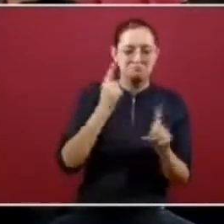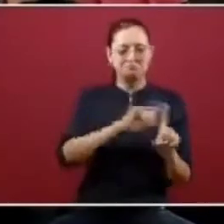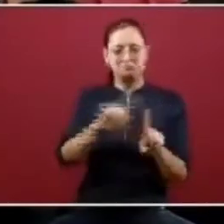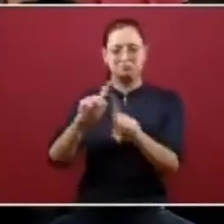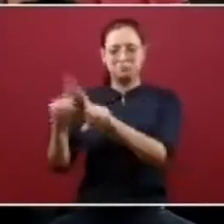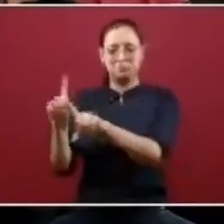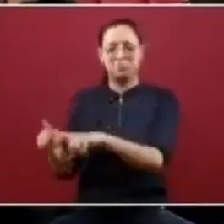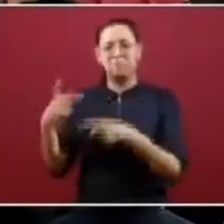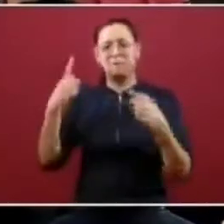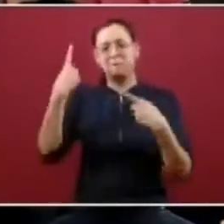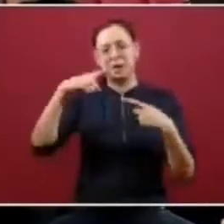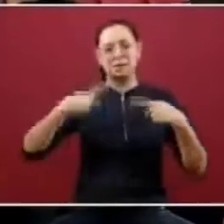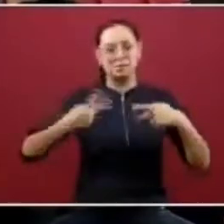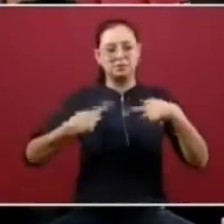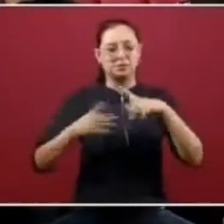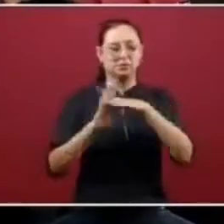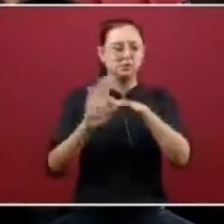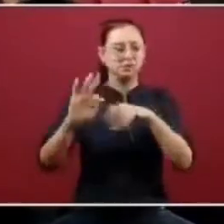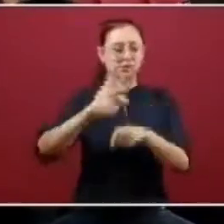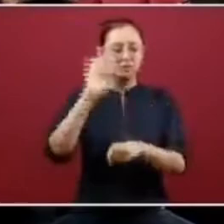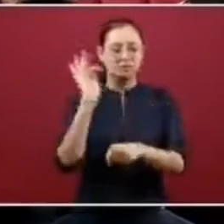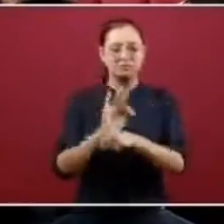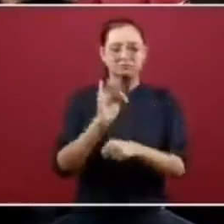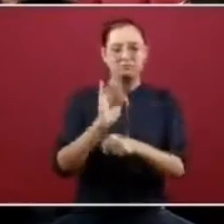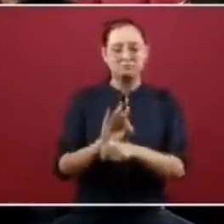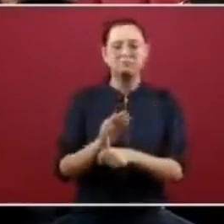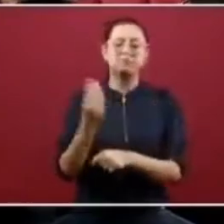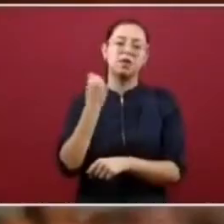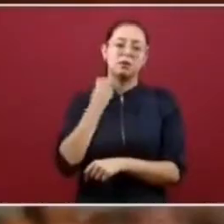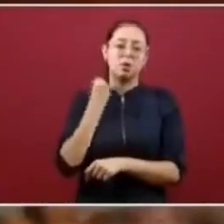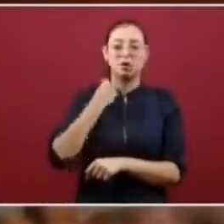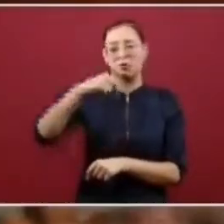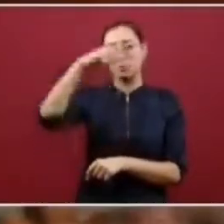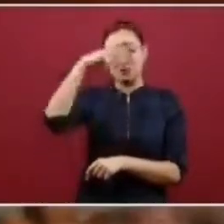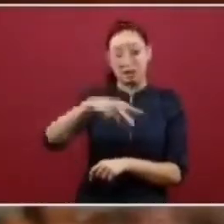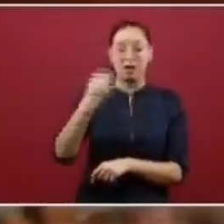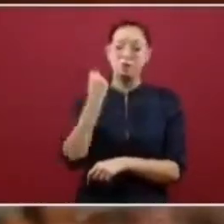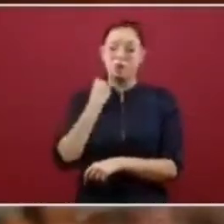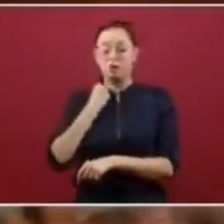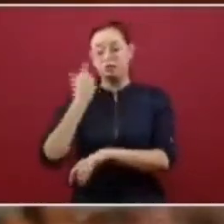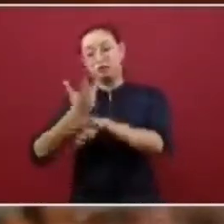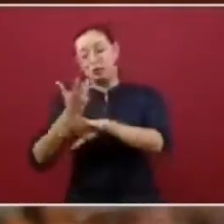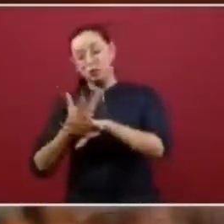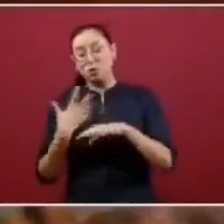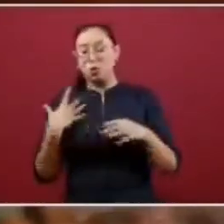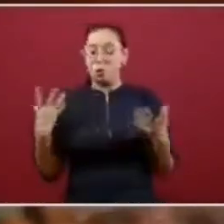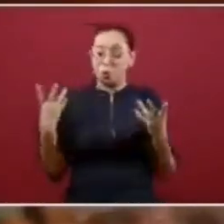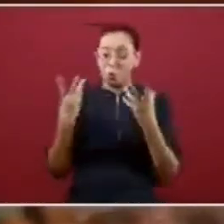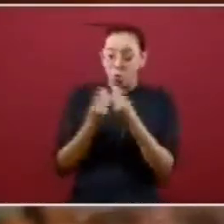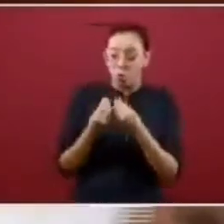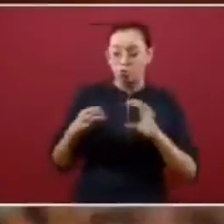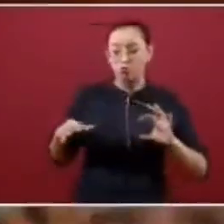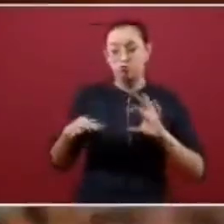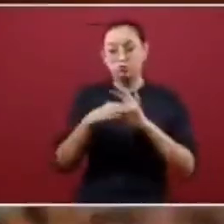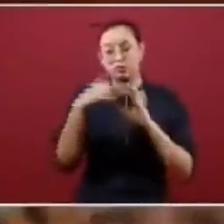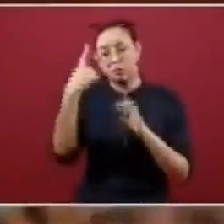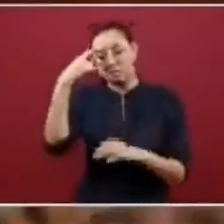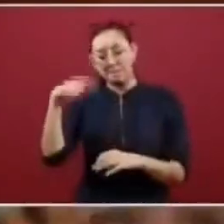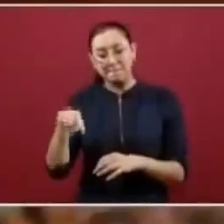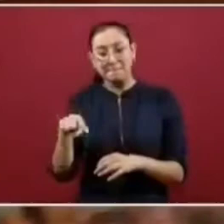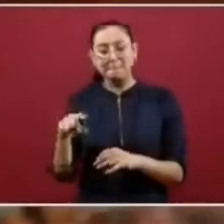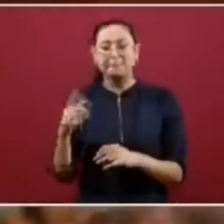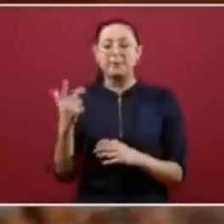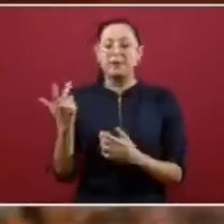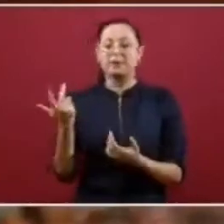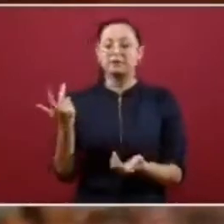migrante con abogados mexicanos en este caso y con abogados estadounidenses para que formen esta coalición y se lleve a